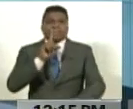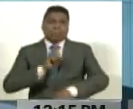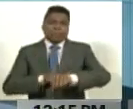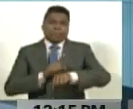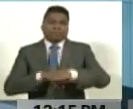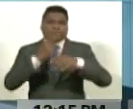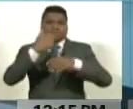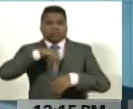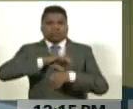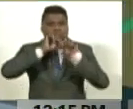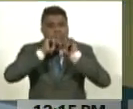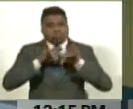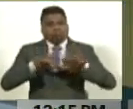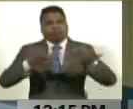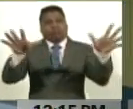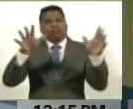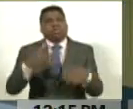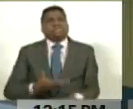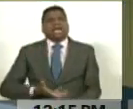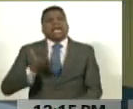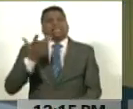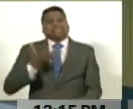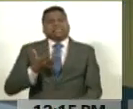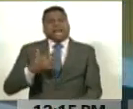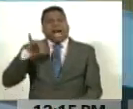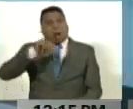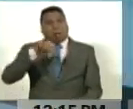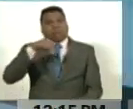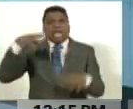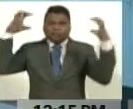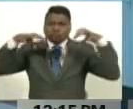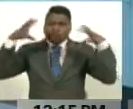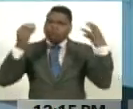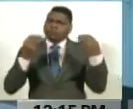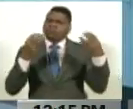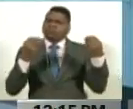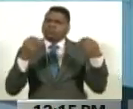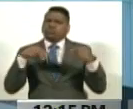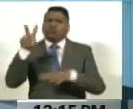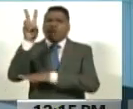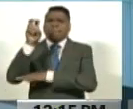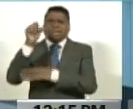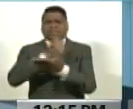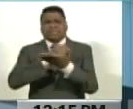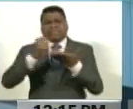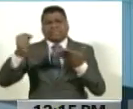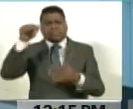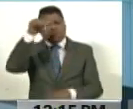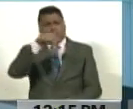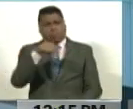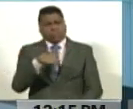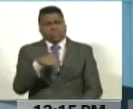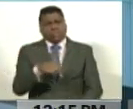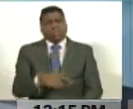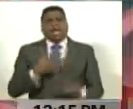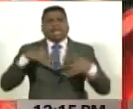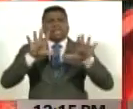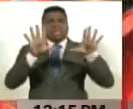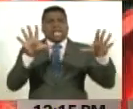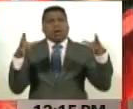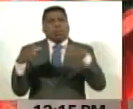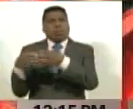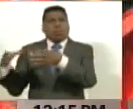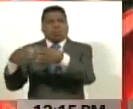de esta importante lluvia con la cual hemos amanecido este Viernes Santo. Están desplegados 10 equipos de la alcaldía,